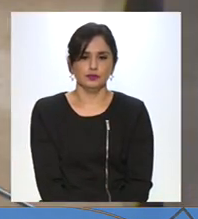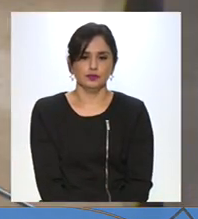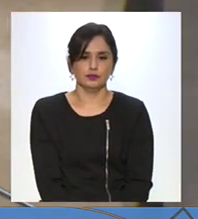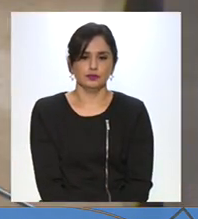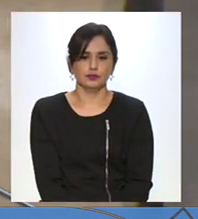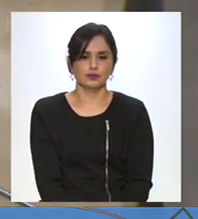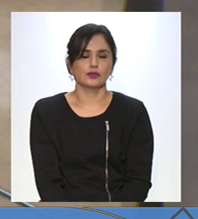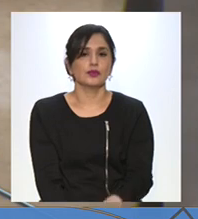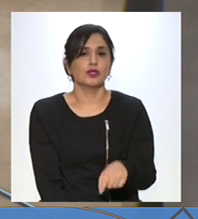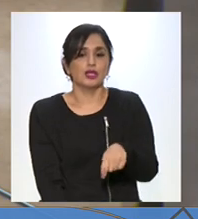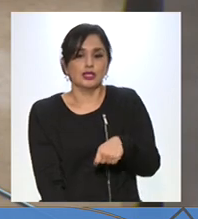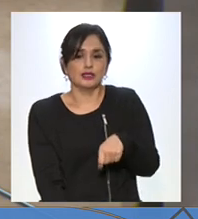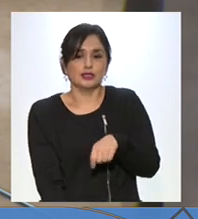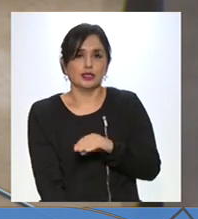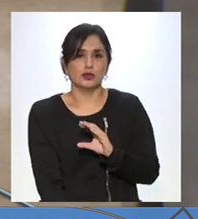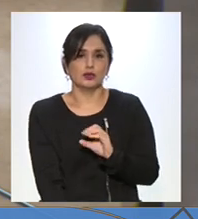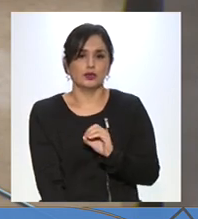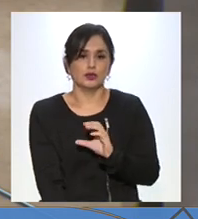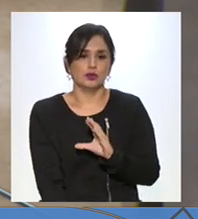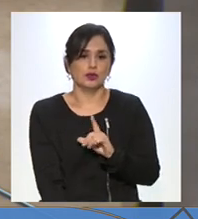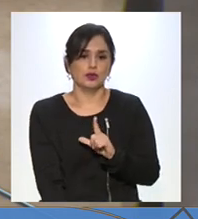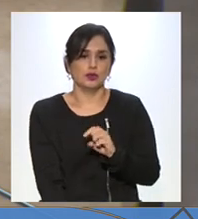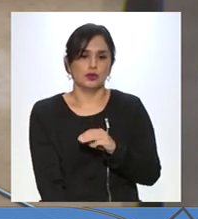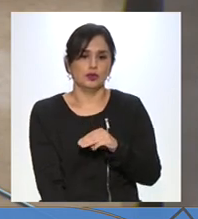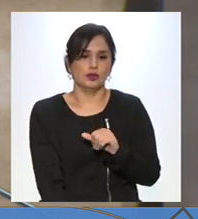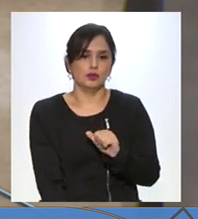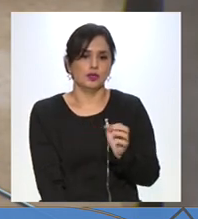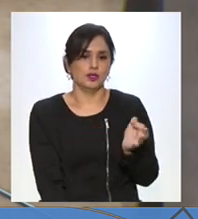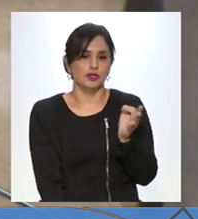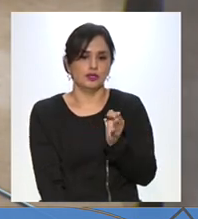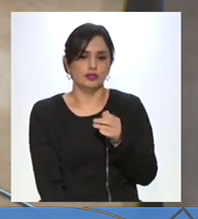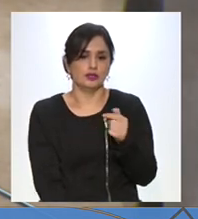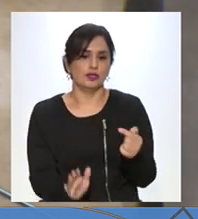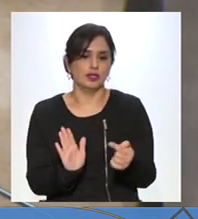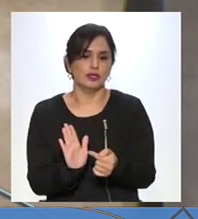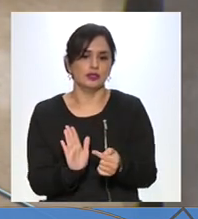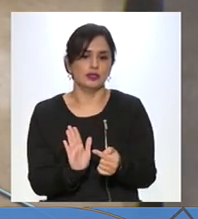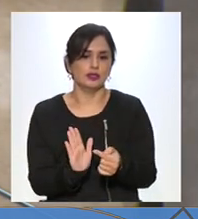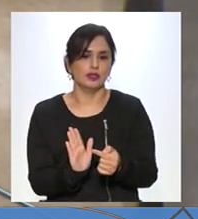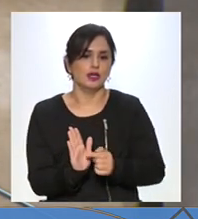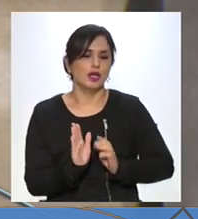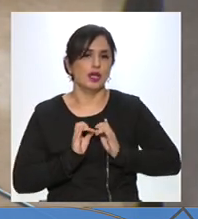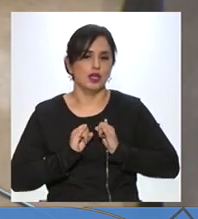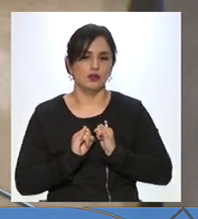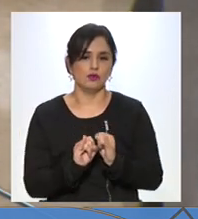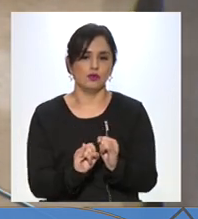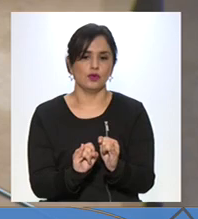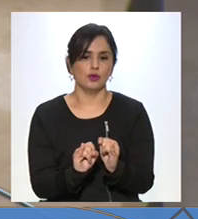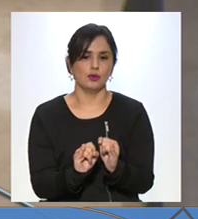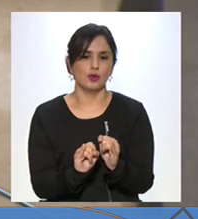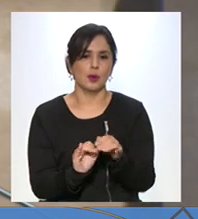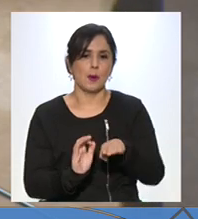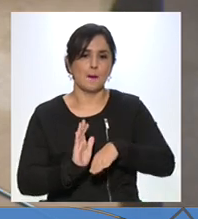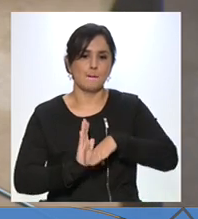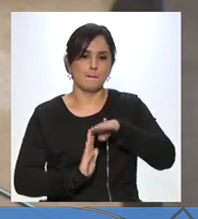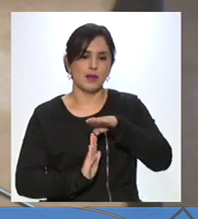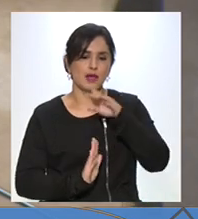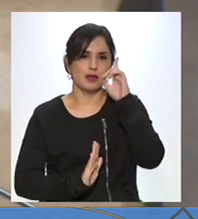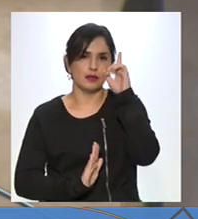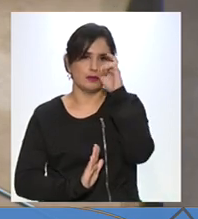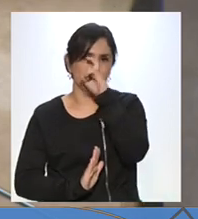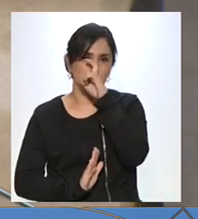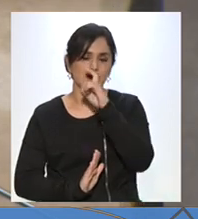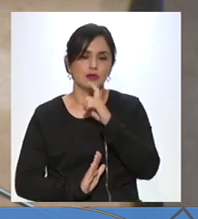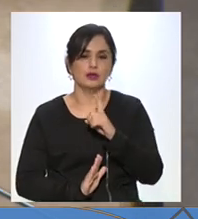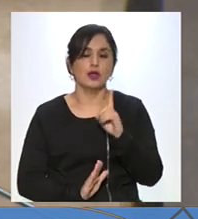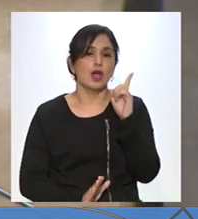El senador Coloma comentaba que este era el informe más, uno de los informes más complejos. Bueno,